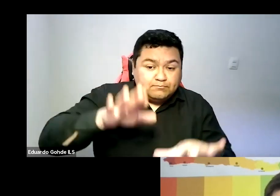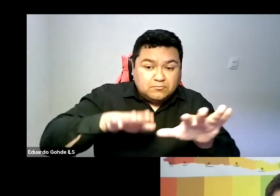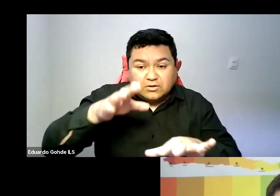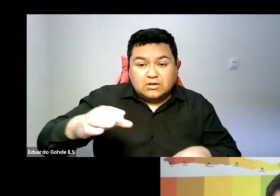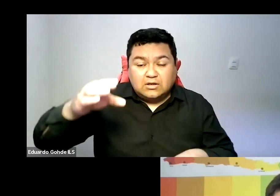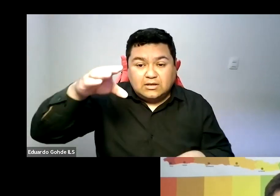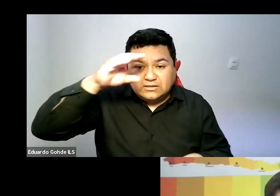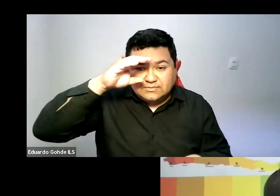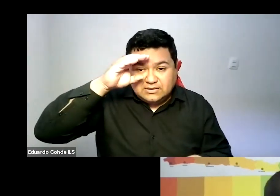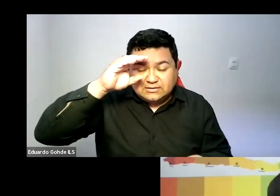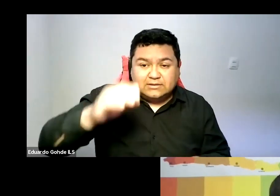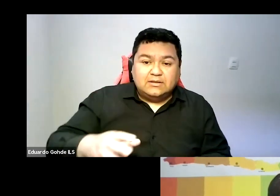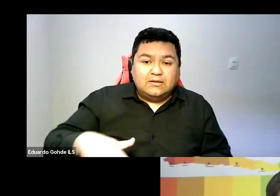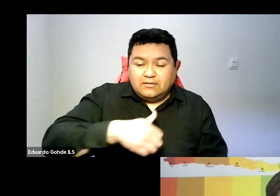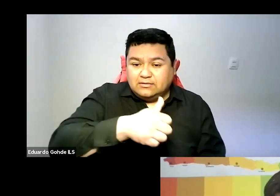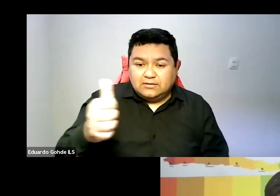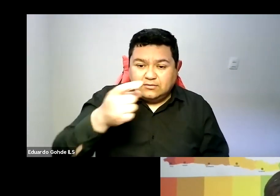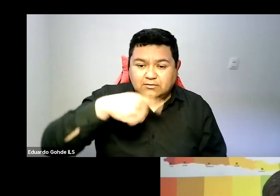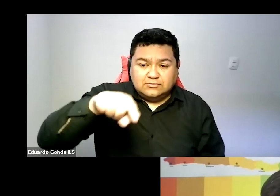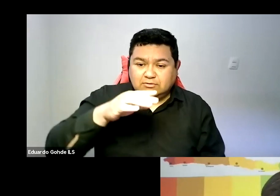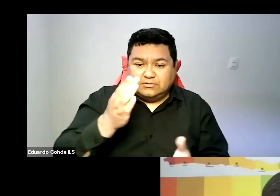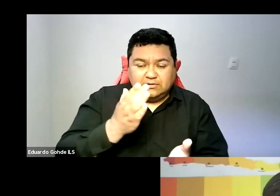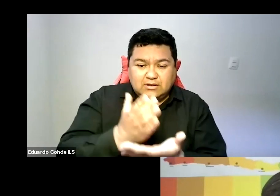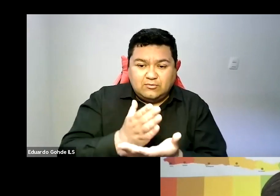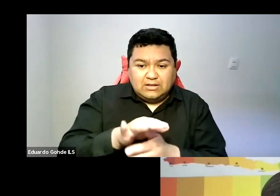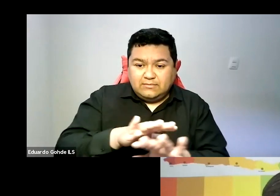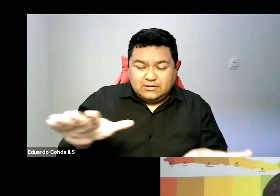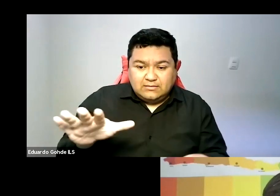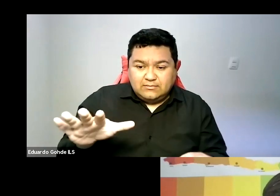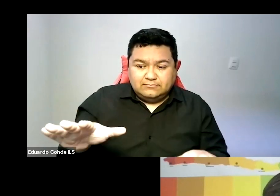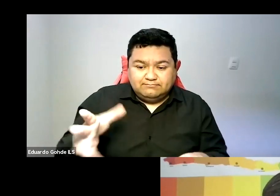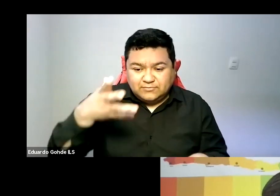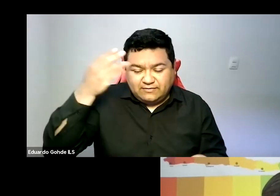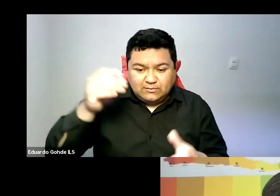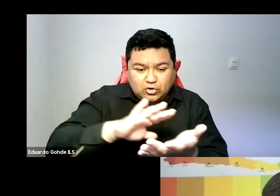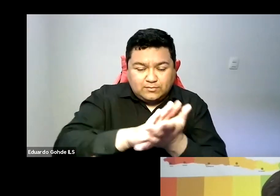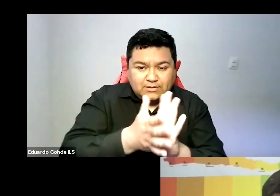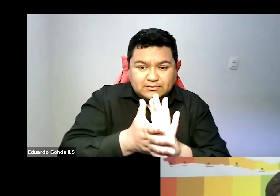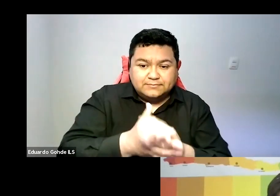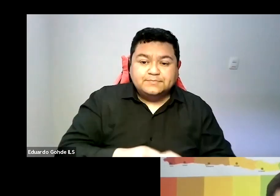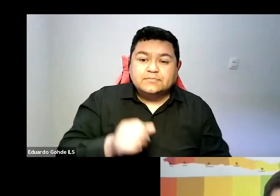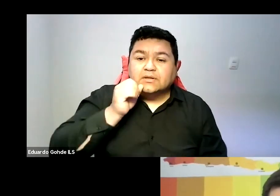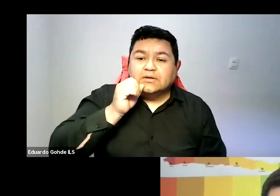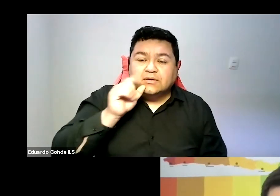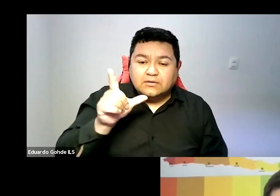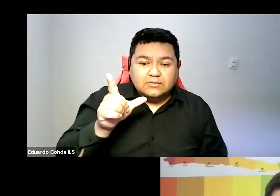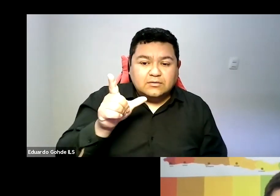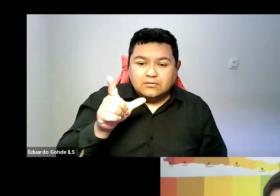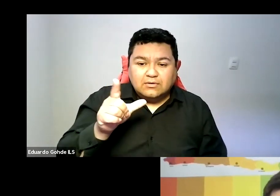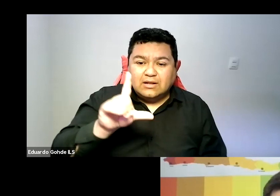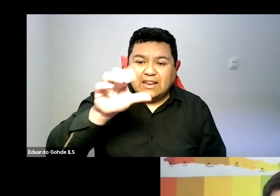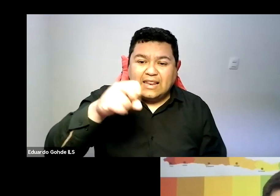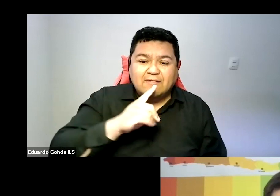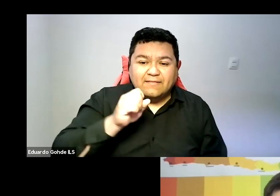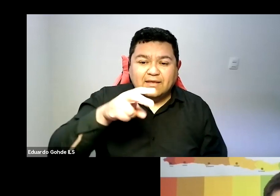de todos y todas que terminamos la escuela y lo olvidamos completamente. ¿Sí? ¿Cuáles eran los lantánidos? Y ahí